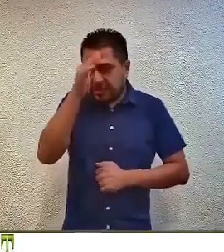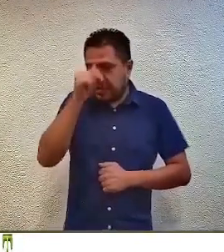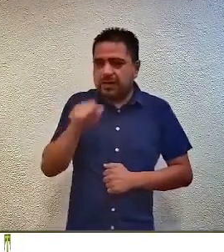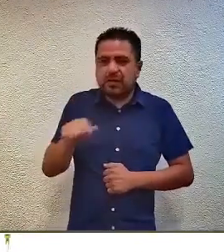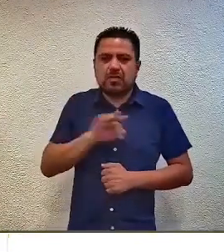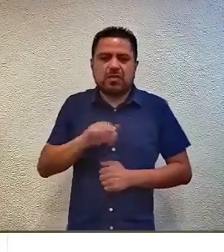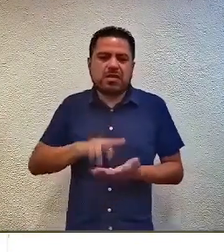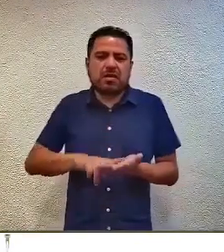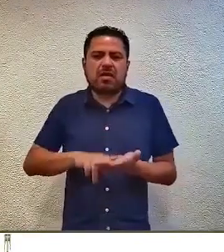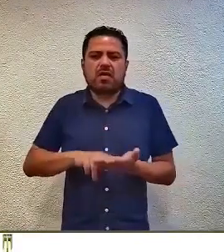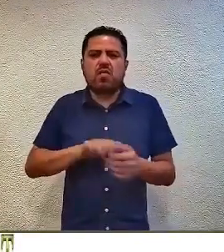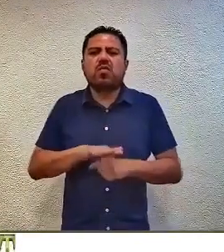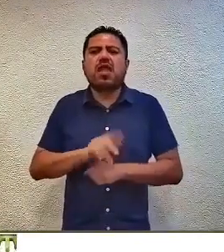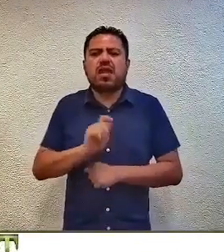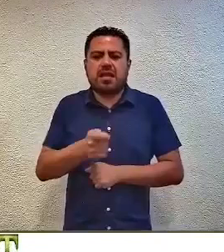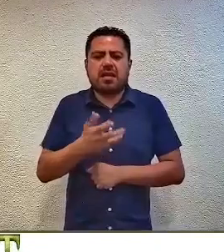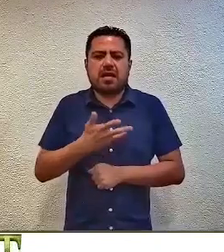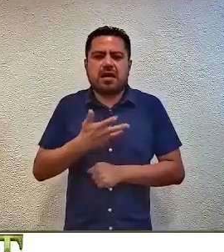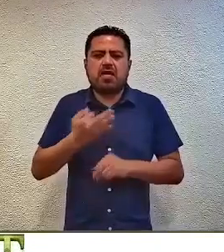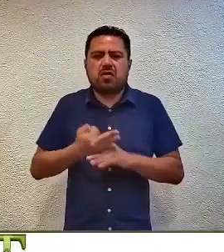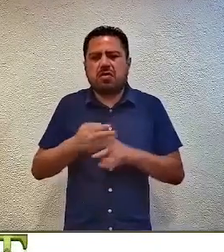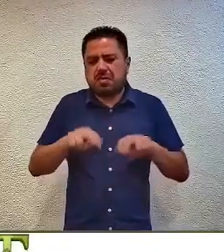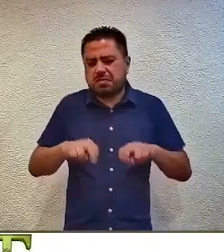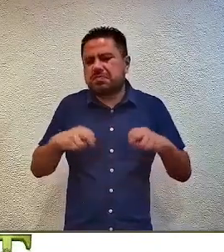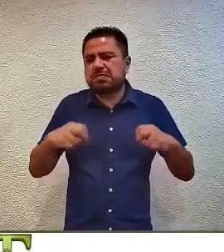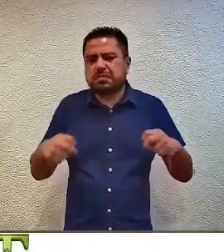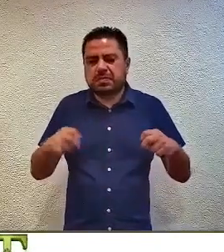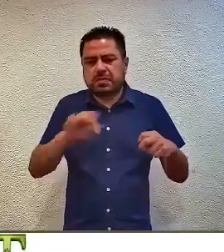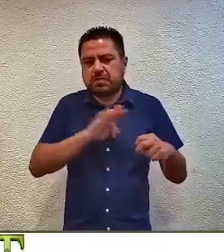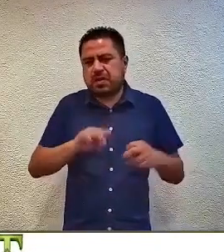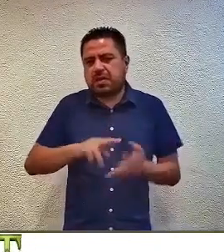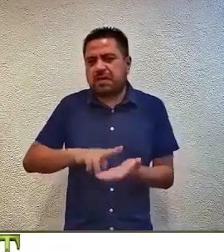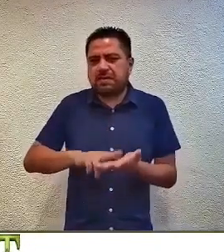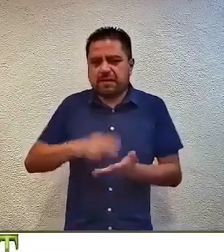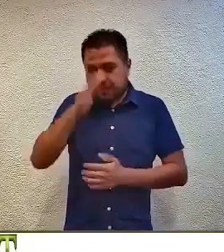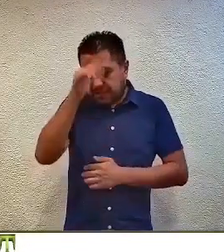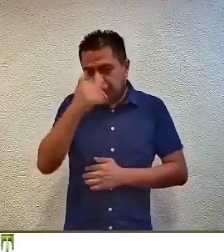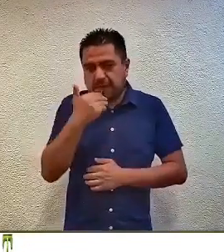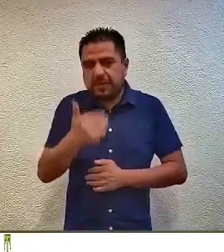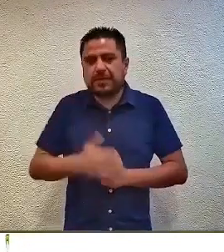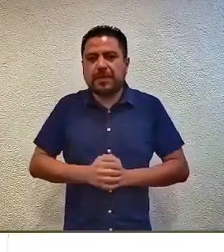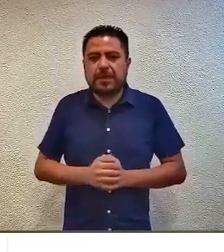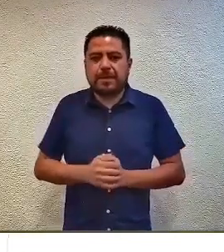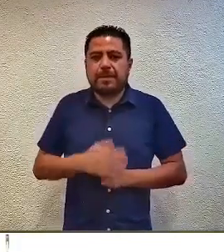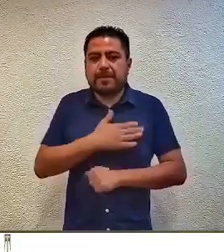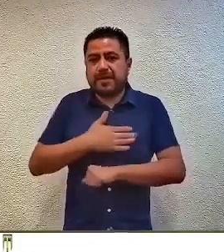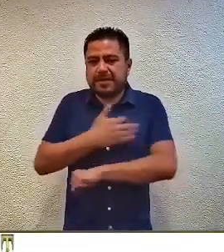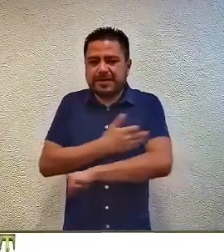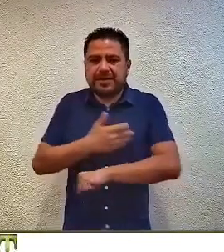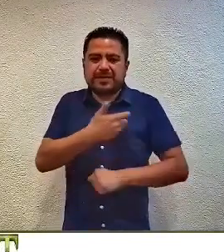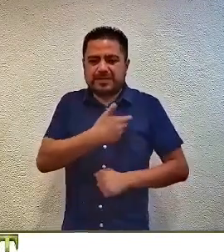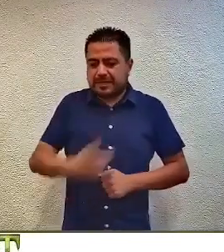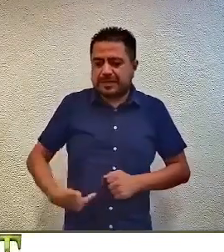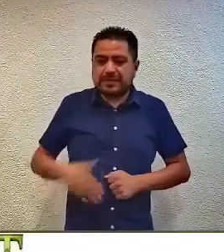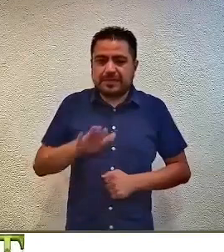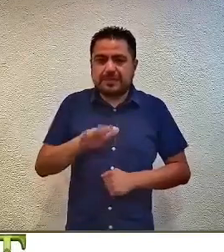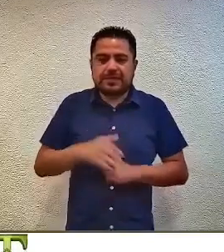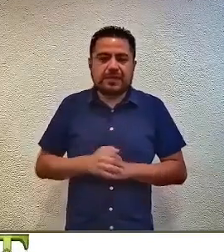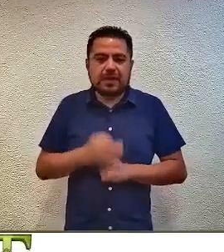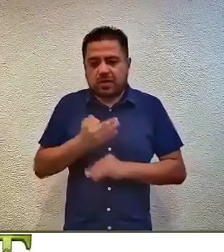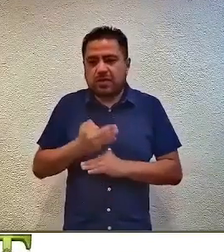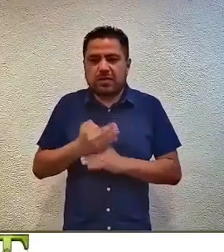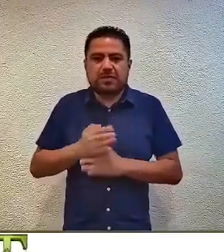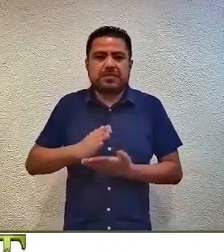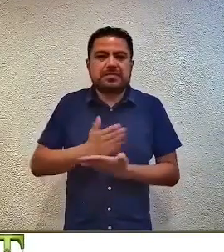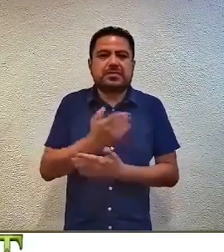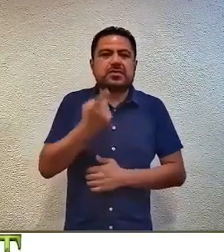a verificar el quórum legal para sesionar válidamente. Buenas tardes, magistrada presidenta. Hago constar que además de usted